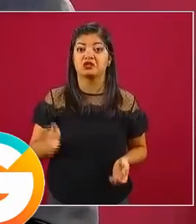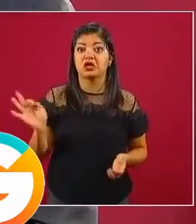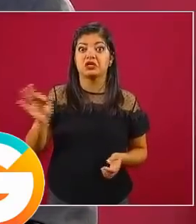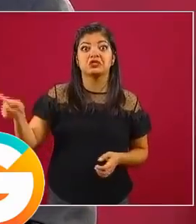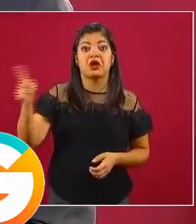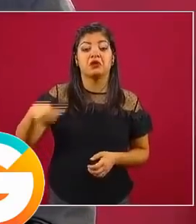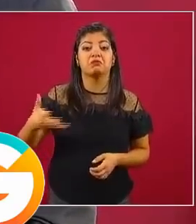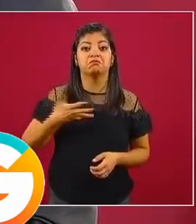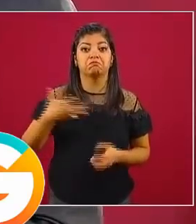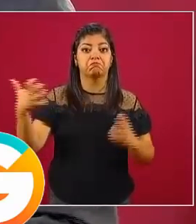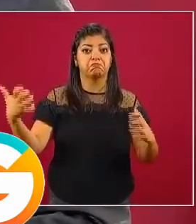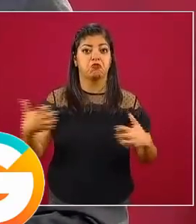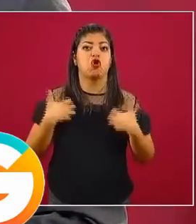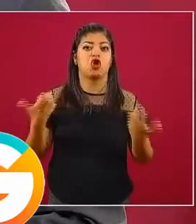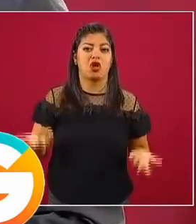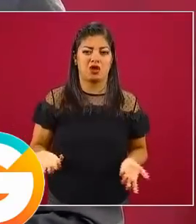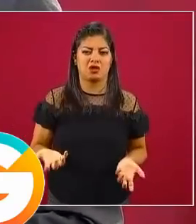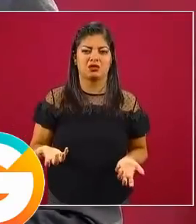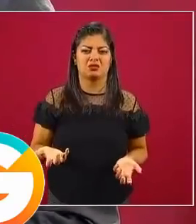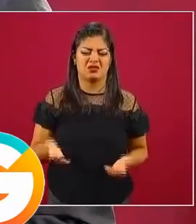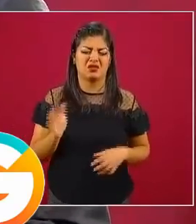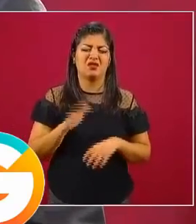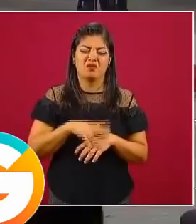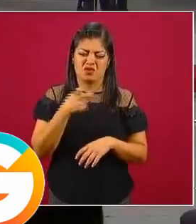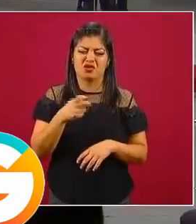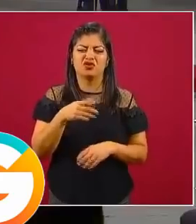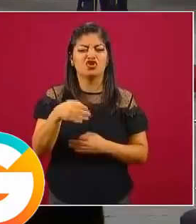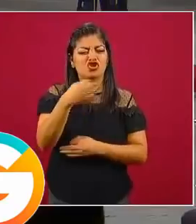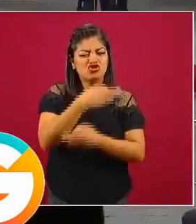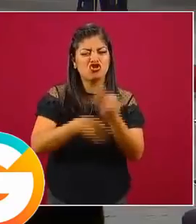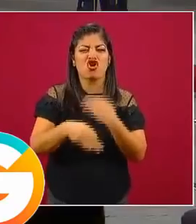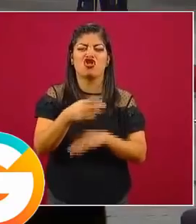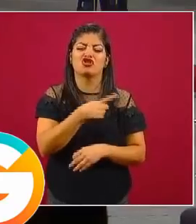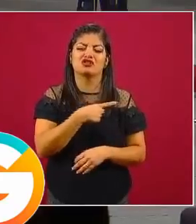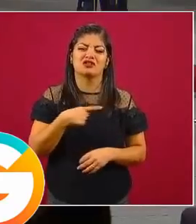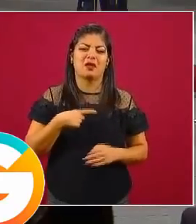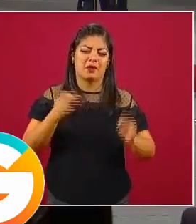Entonces, hay que serenarnos todos.